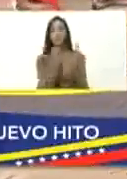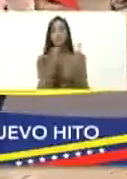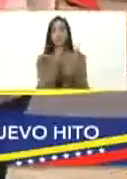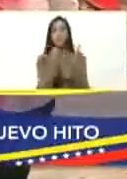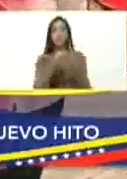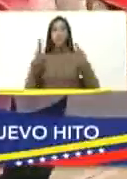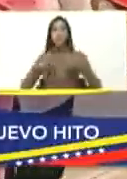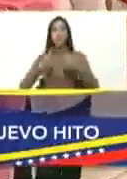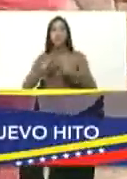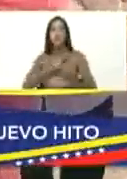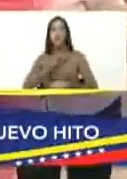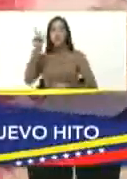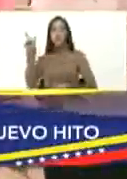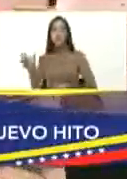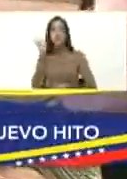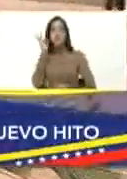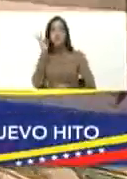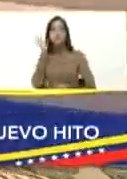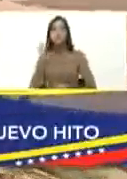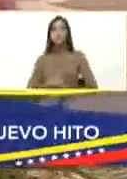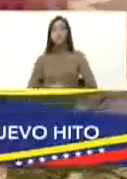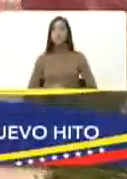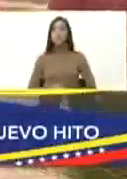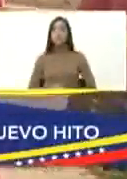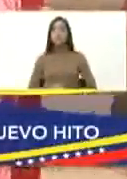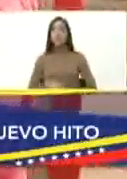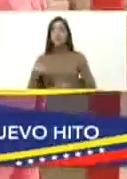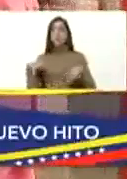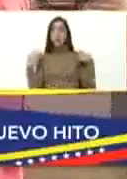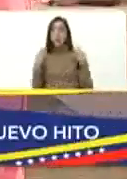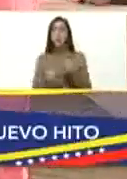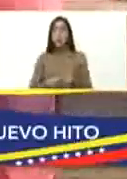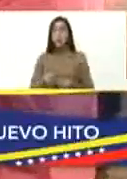Joana en esta jornada del hito